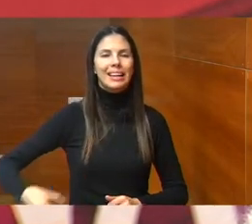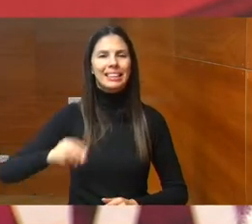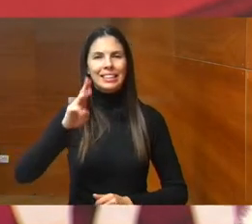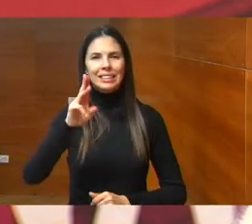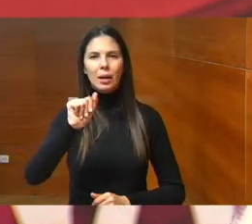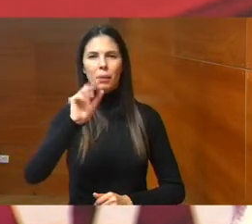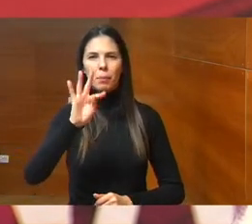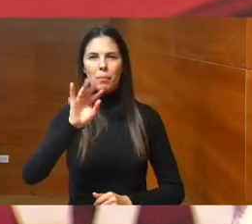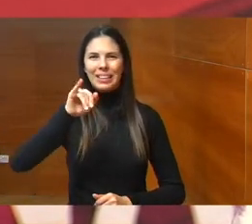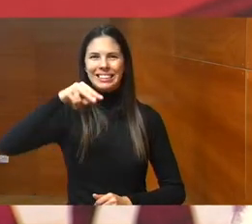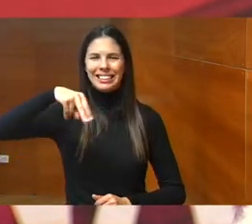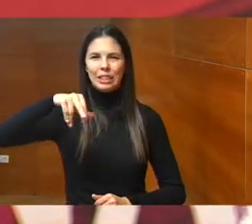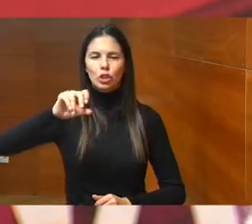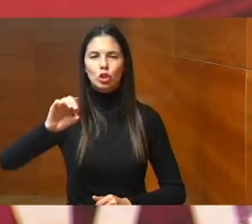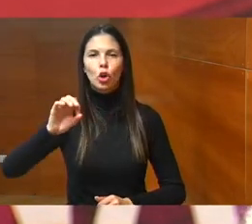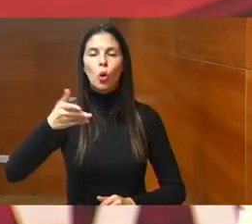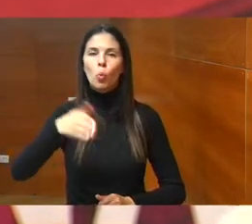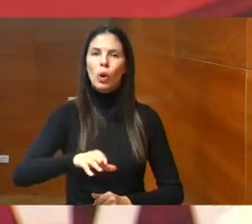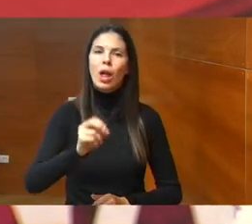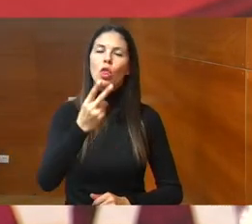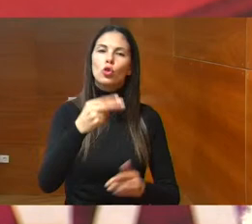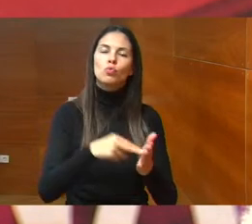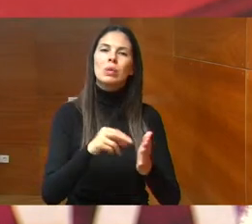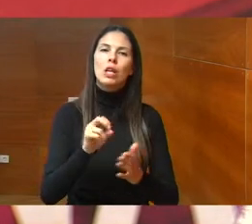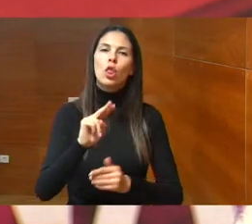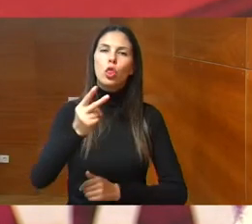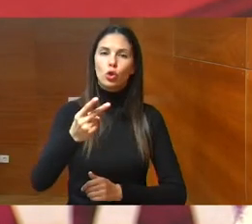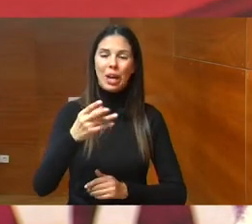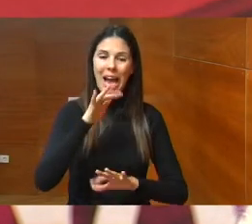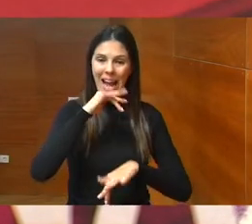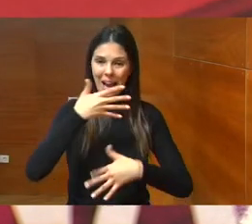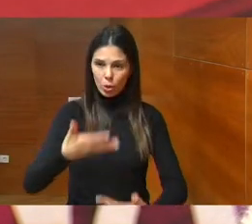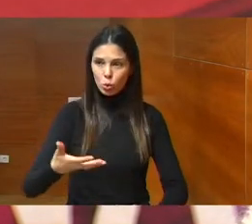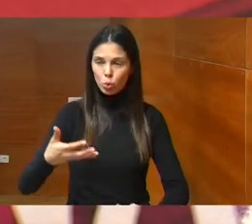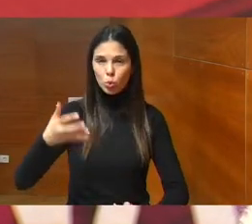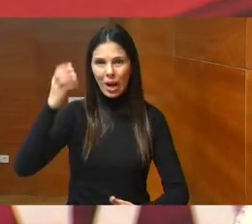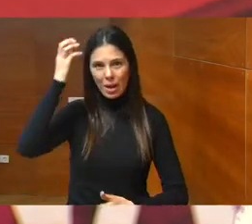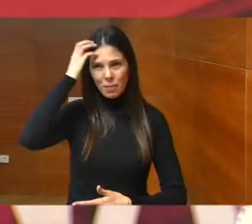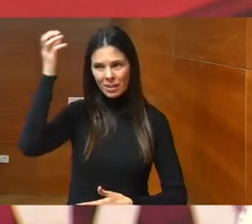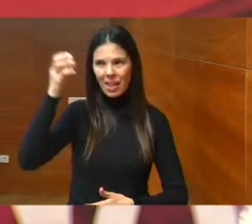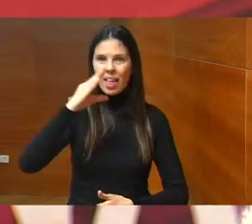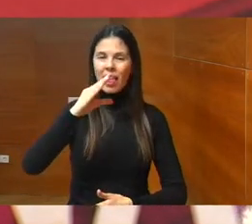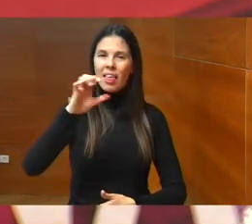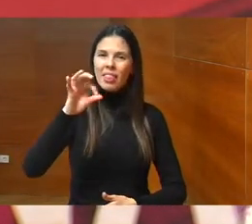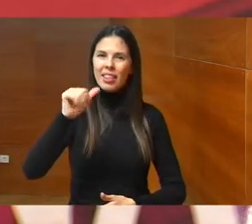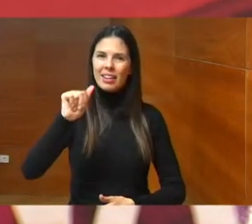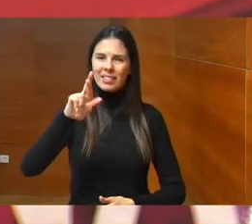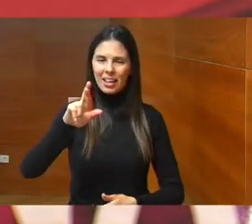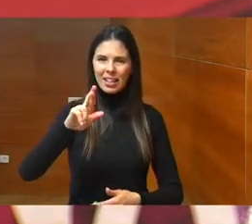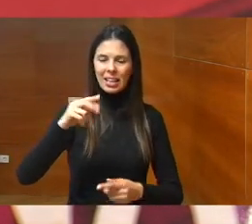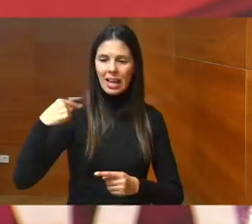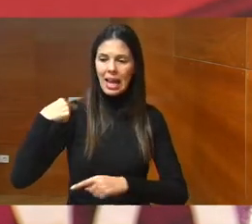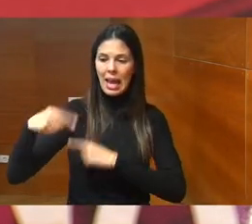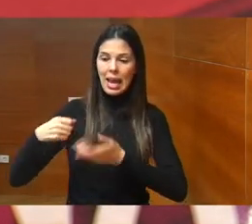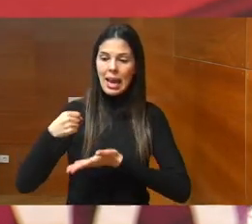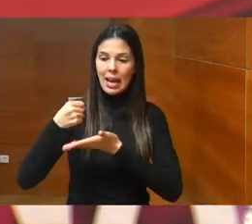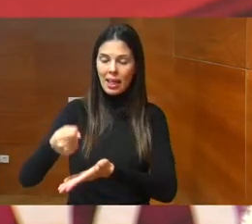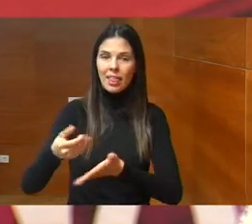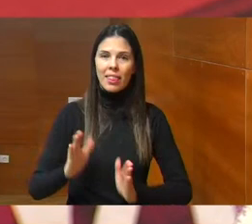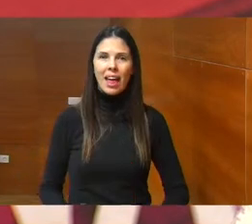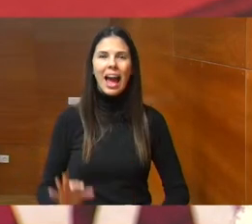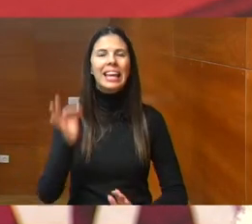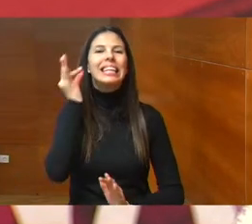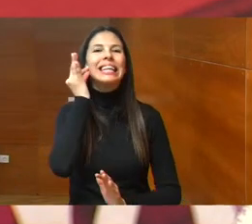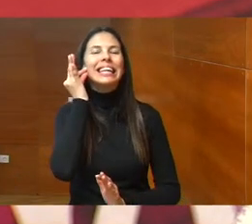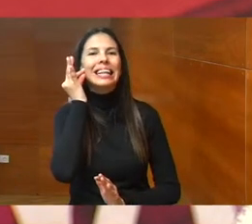fallecen 2002 o actual Marqués de Patiño César Nova Alcaraz Valle herrdar o título a su